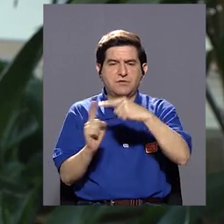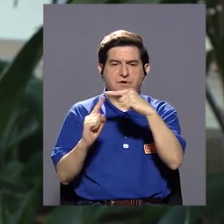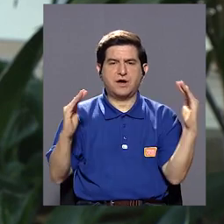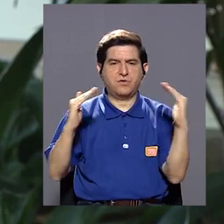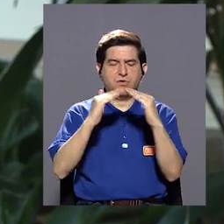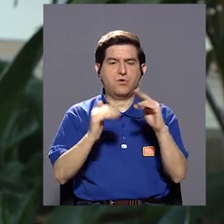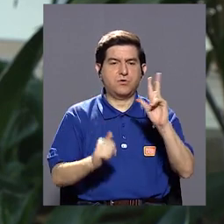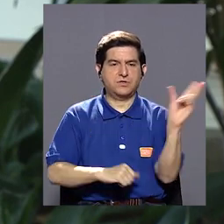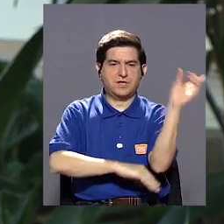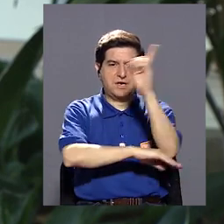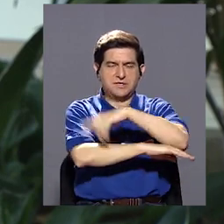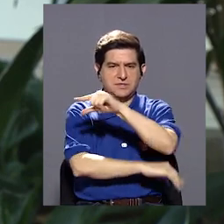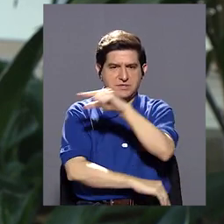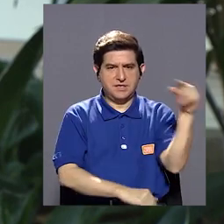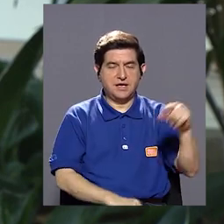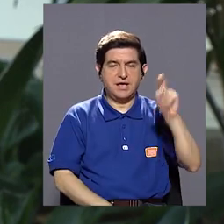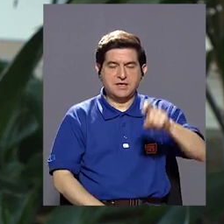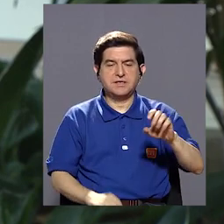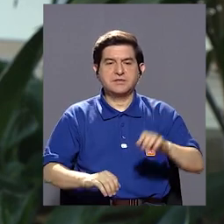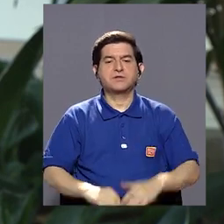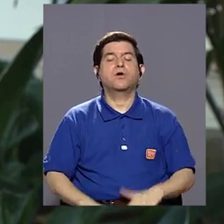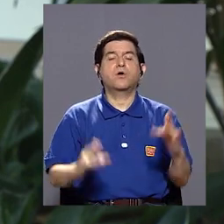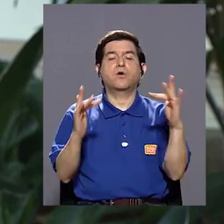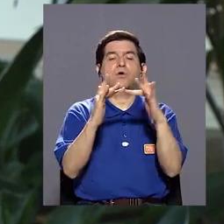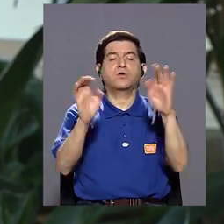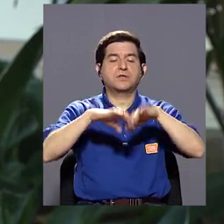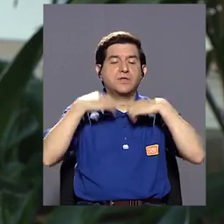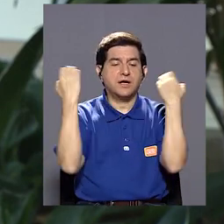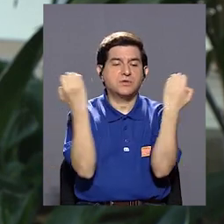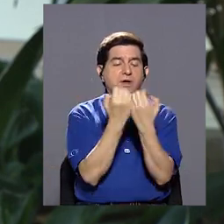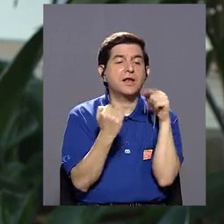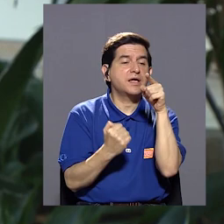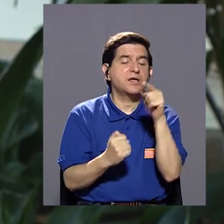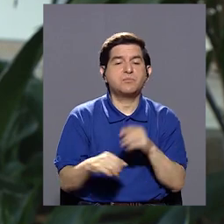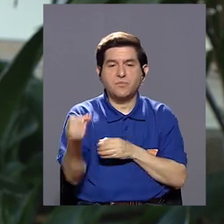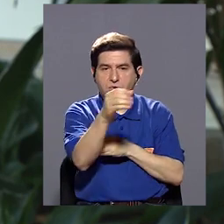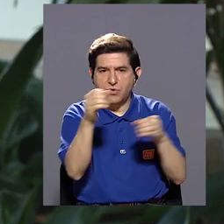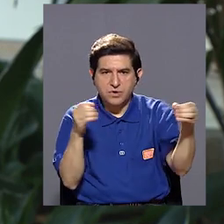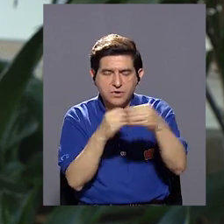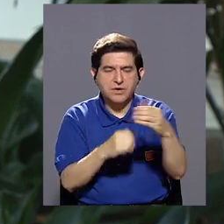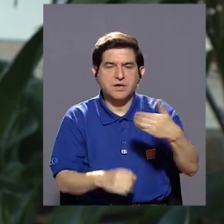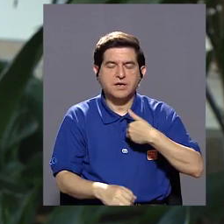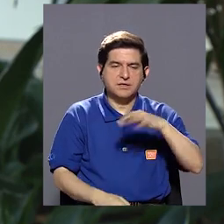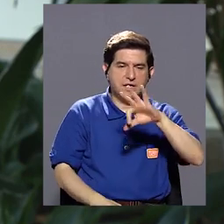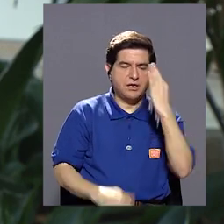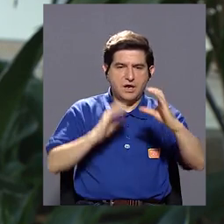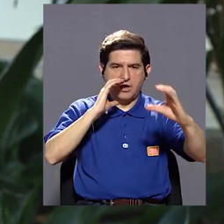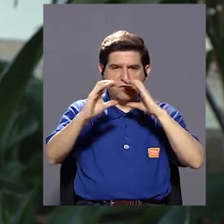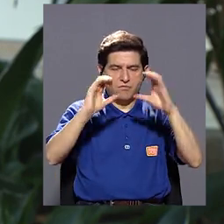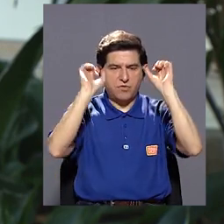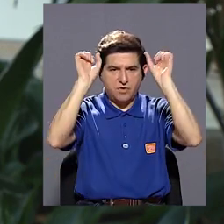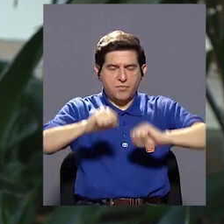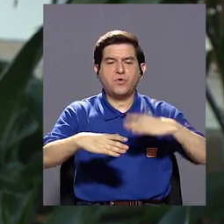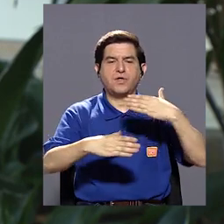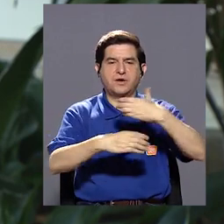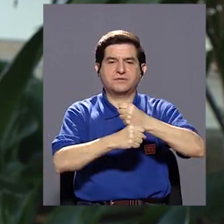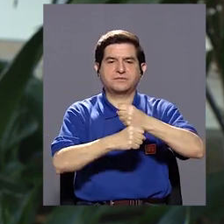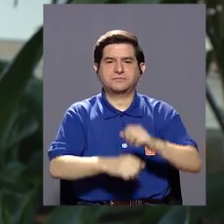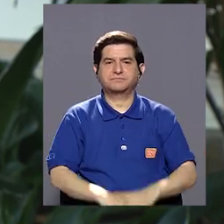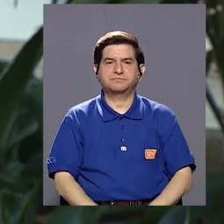semana, entonces necesito contactarme con el equipo de trabajo en la organización y disponemos de algún medio de comunicación para poderlo